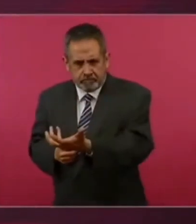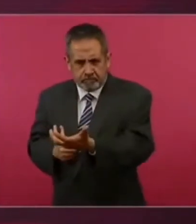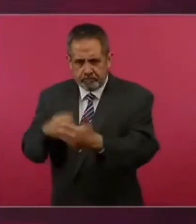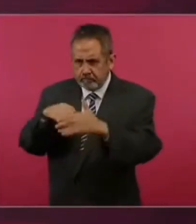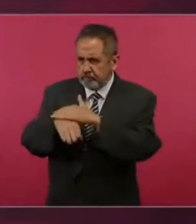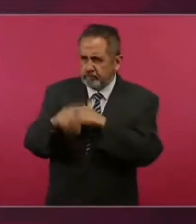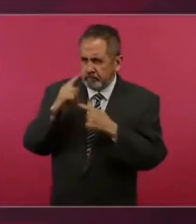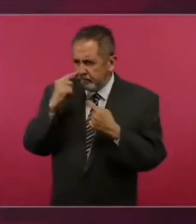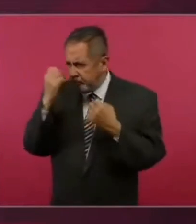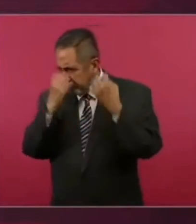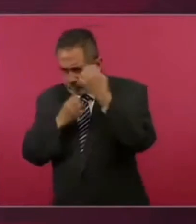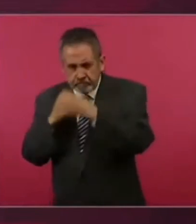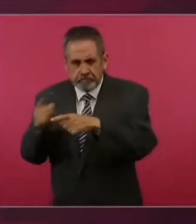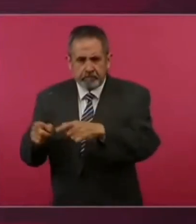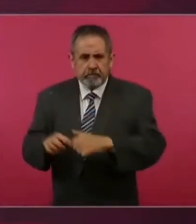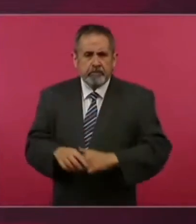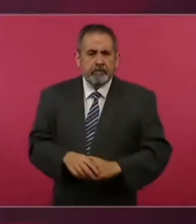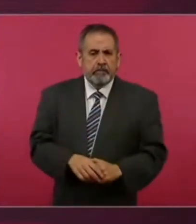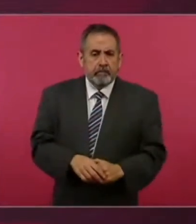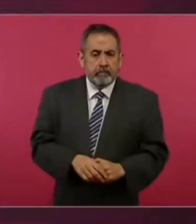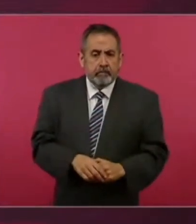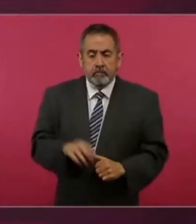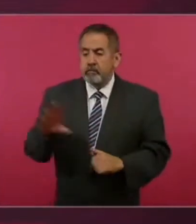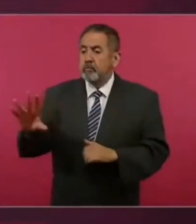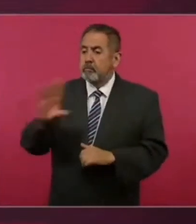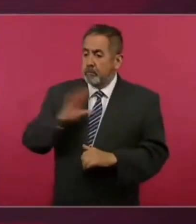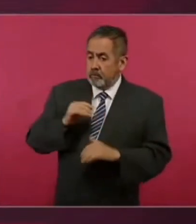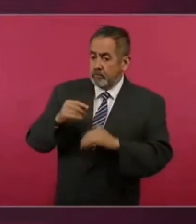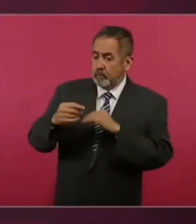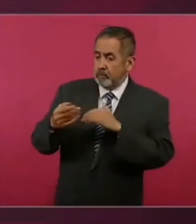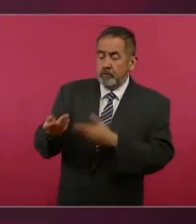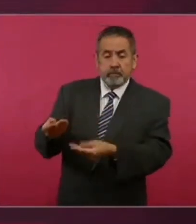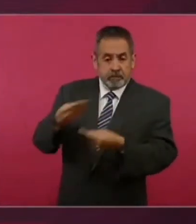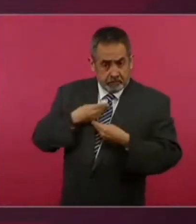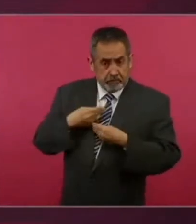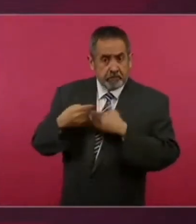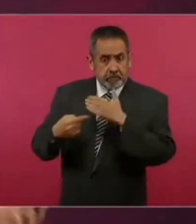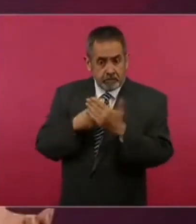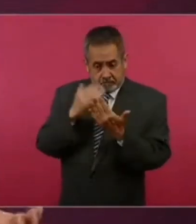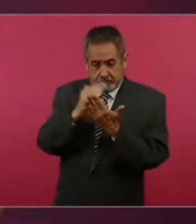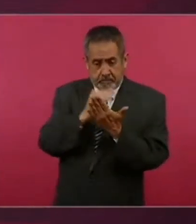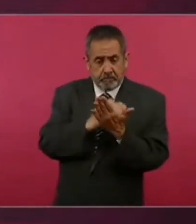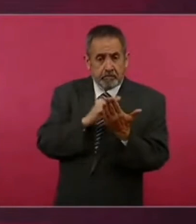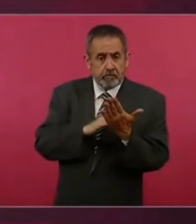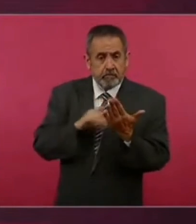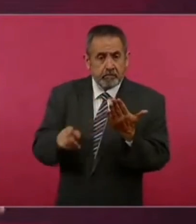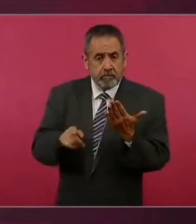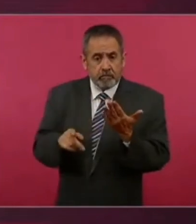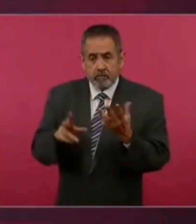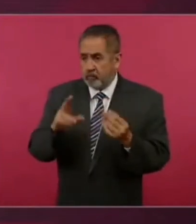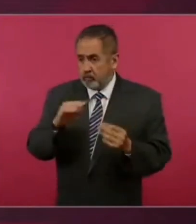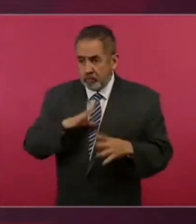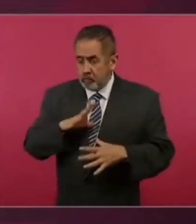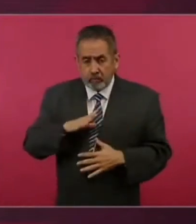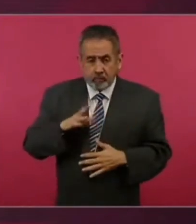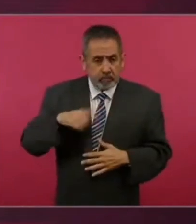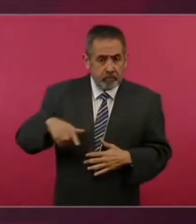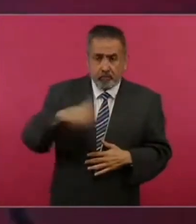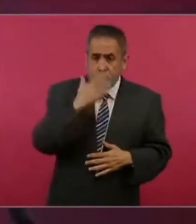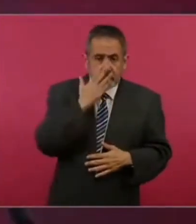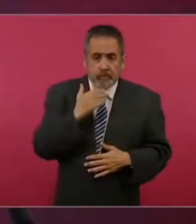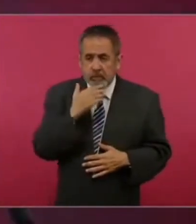los programas de bienestar y me informaron de que no había